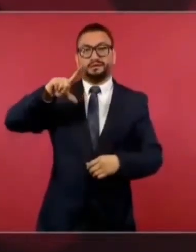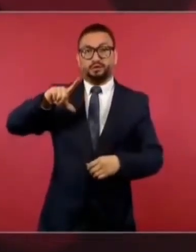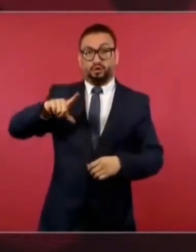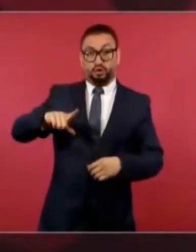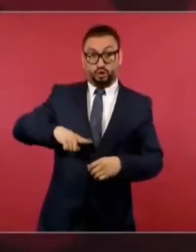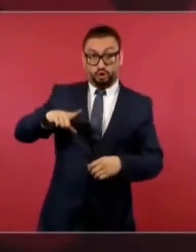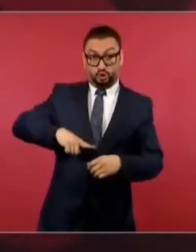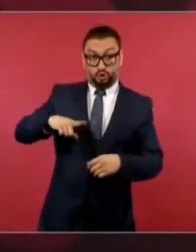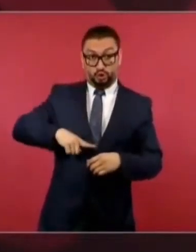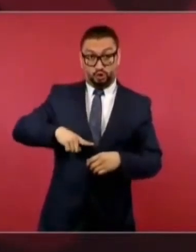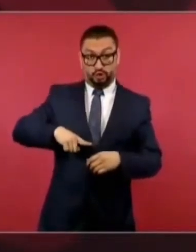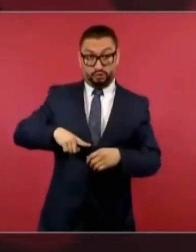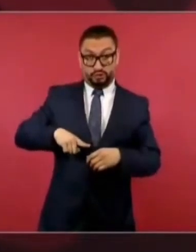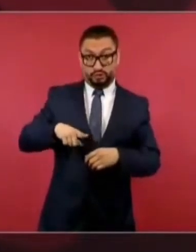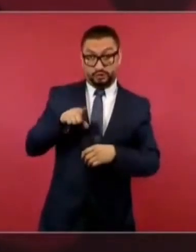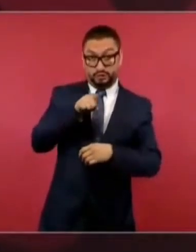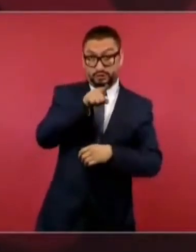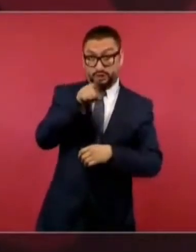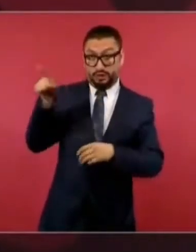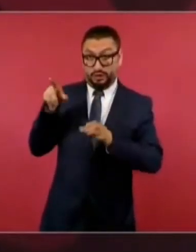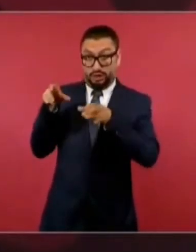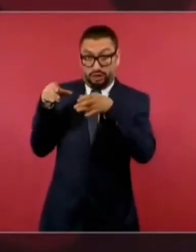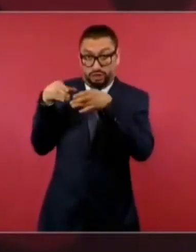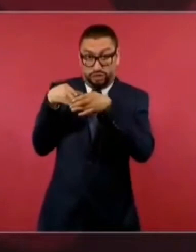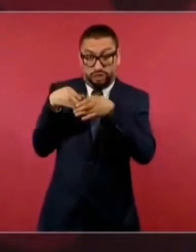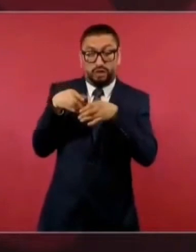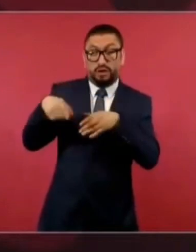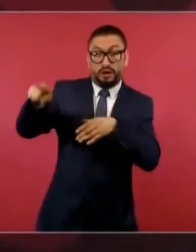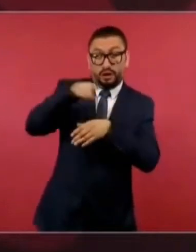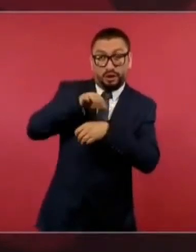servicio de una minoría.